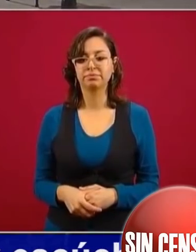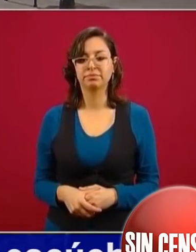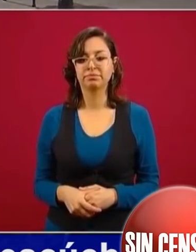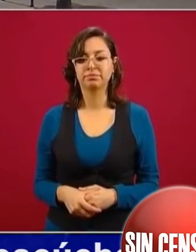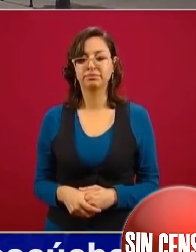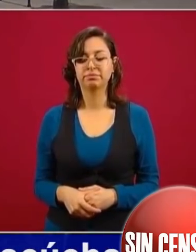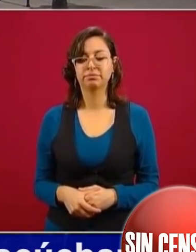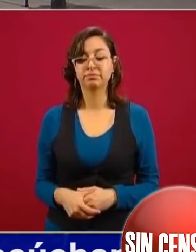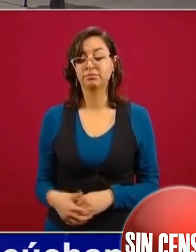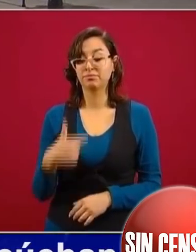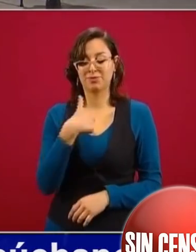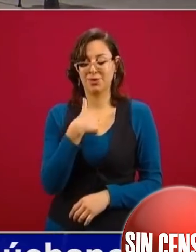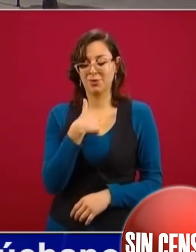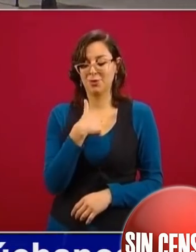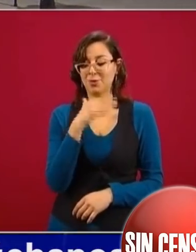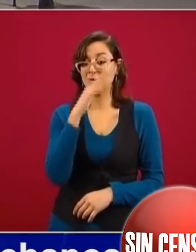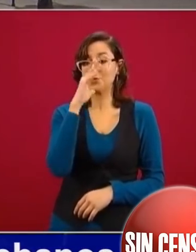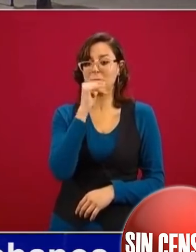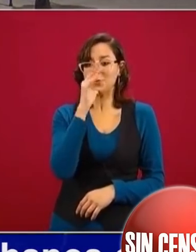hay